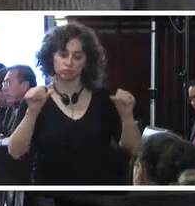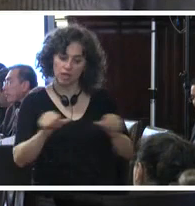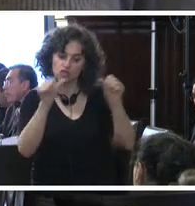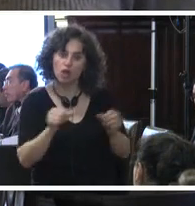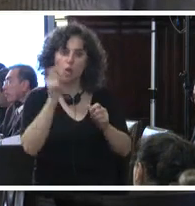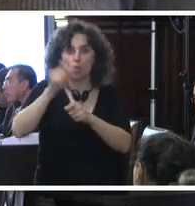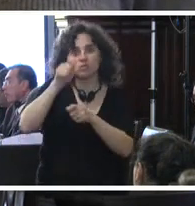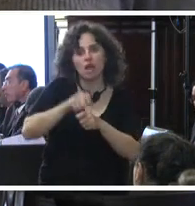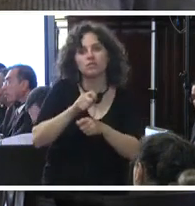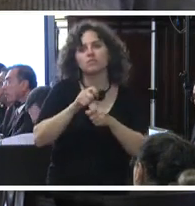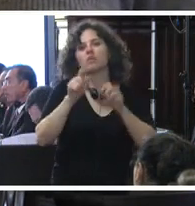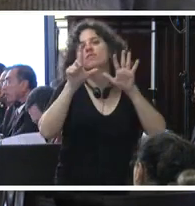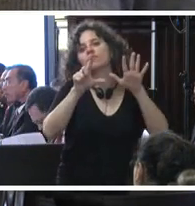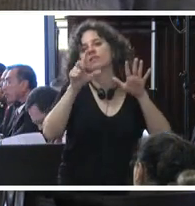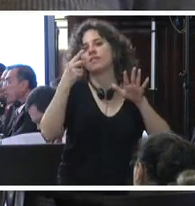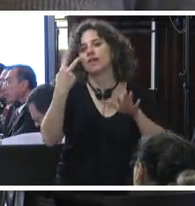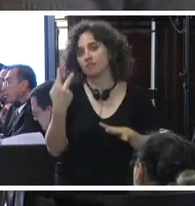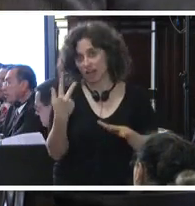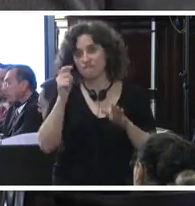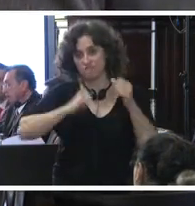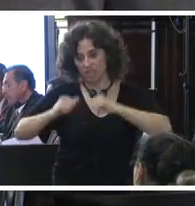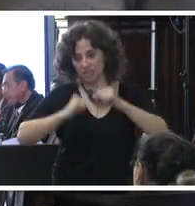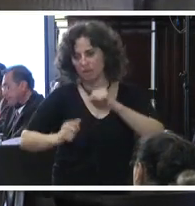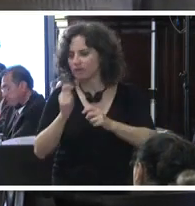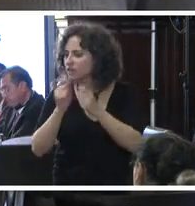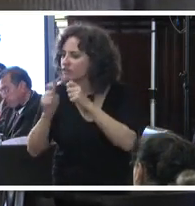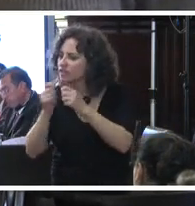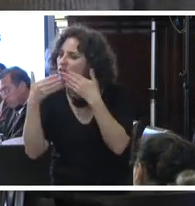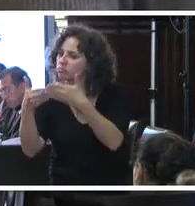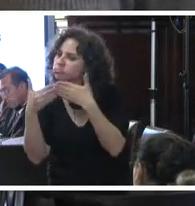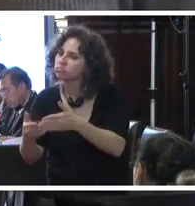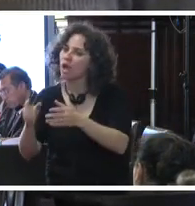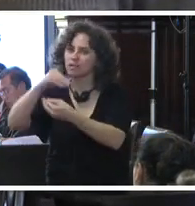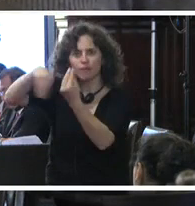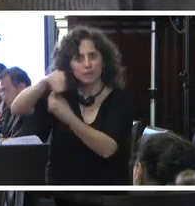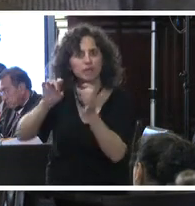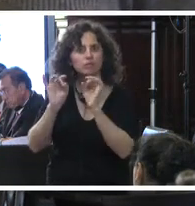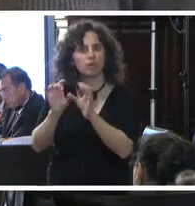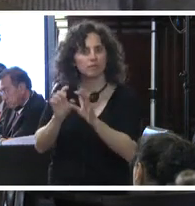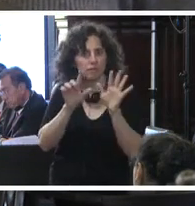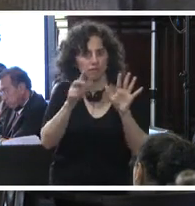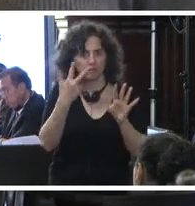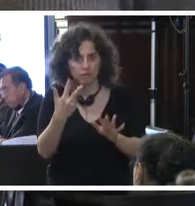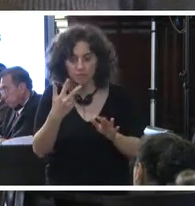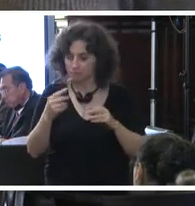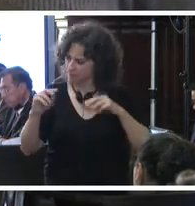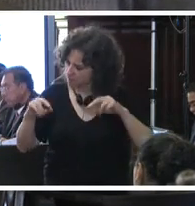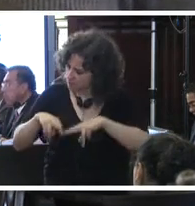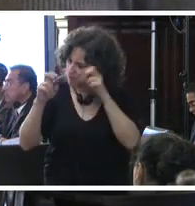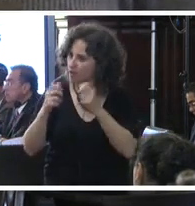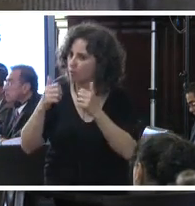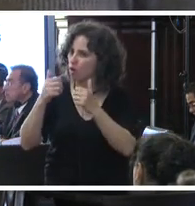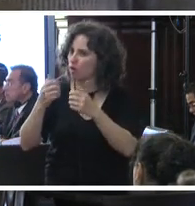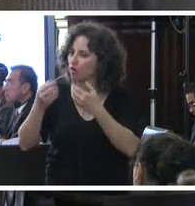referidos a 73 víctimas y realizando también entrevistas a algunas de ellas y a sus familiares. Junto a ello, estudiamos fuentes